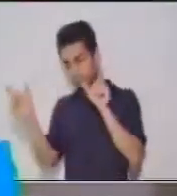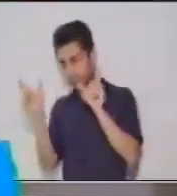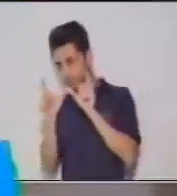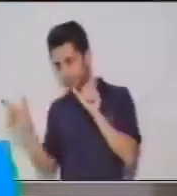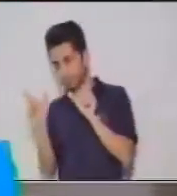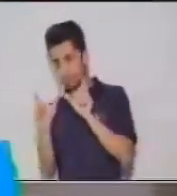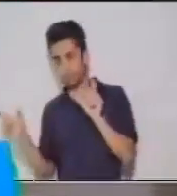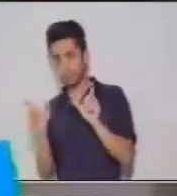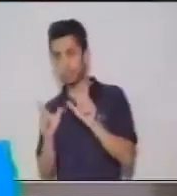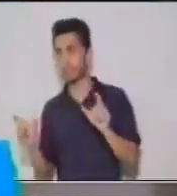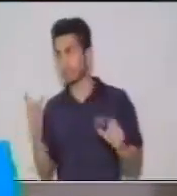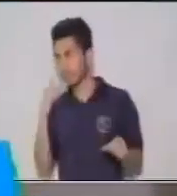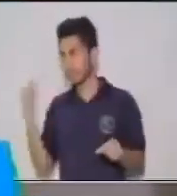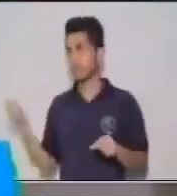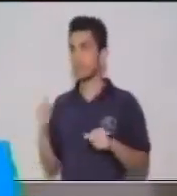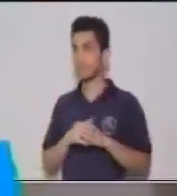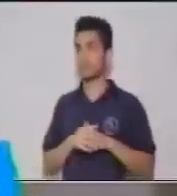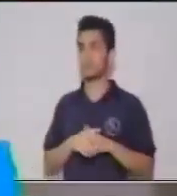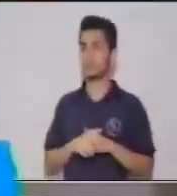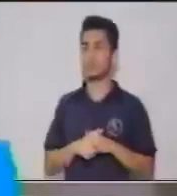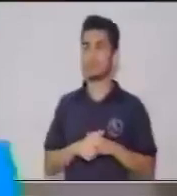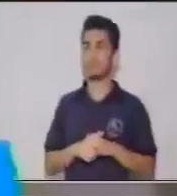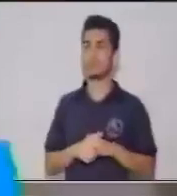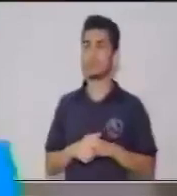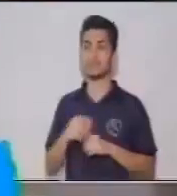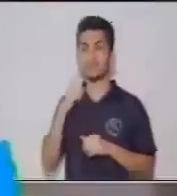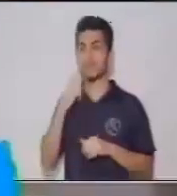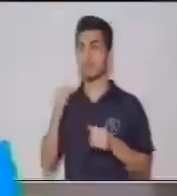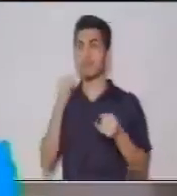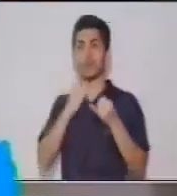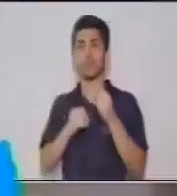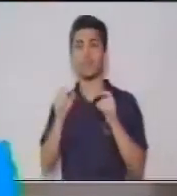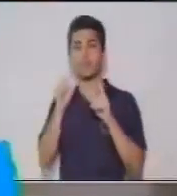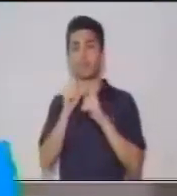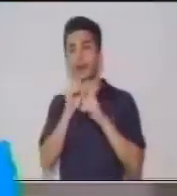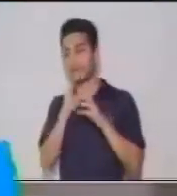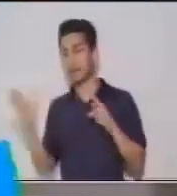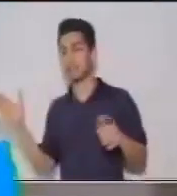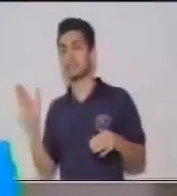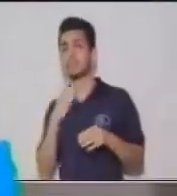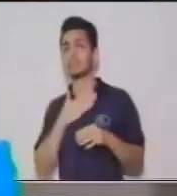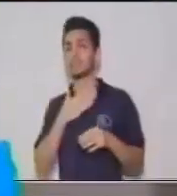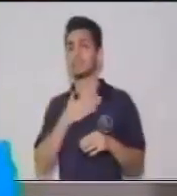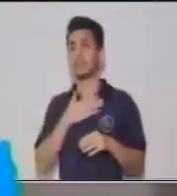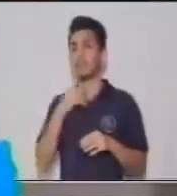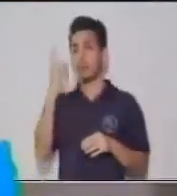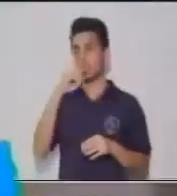terminaron. ¿Cuáles los sufijos que terminaron acá? Fue ero